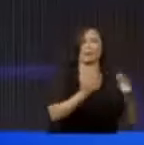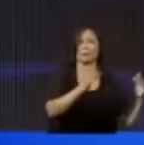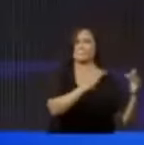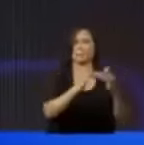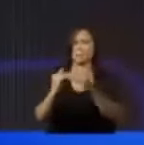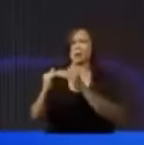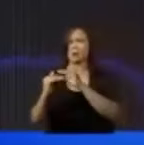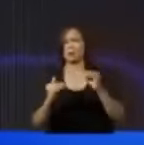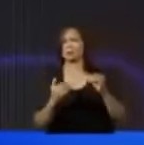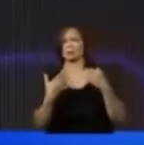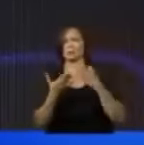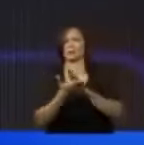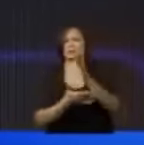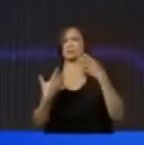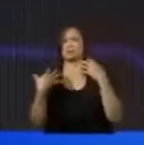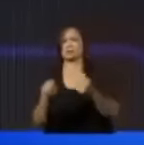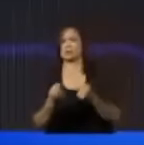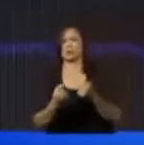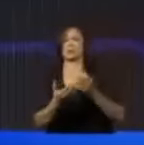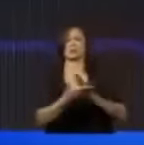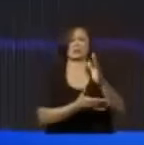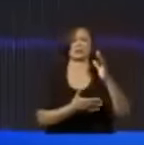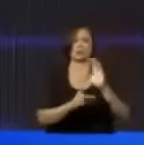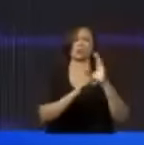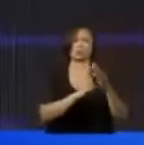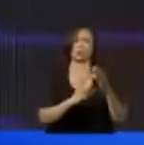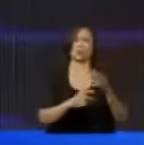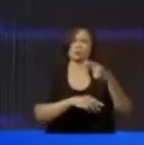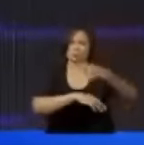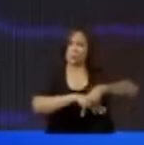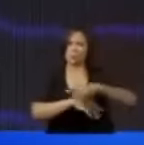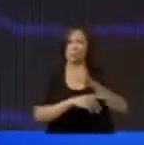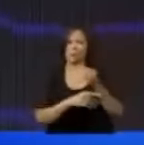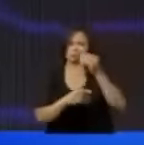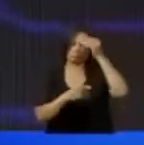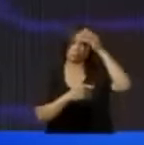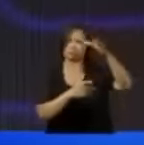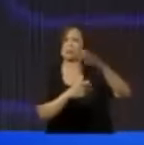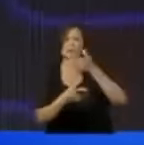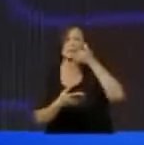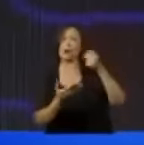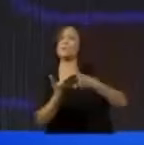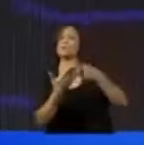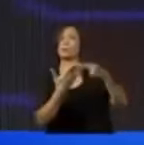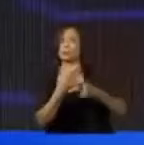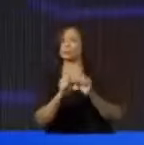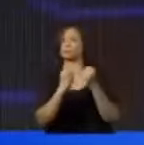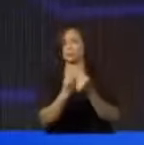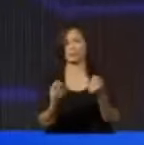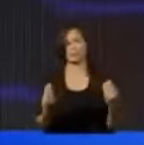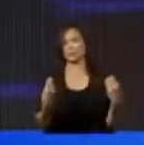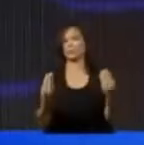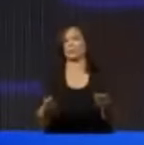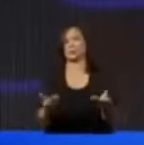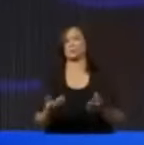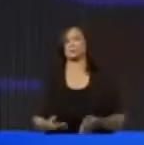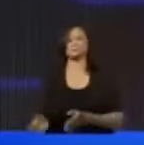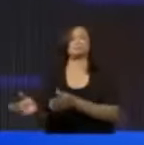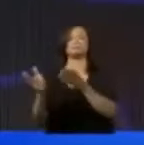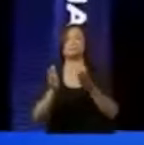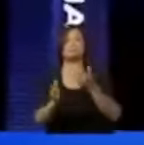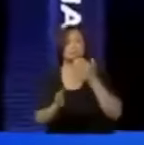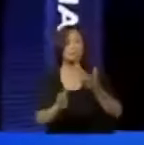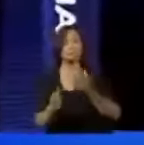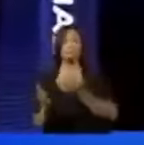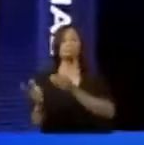Que tenga el derecho a la salud, que tenga derecho al transporte, a la cultura, al conocimiento. Esa es la mejor política social que puede existir. Gracias. El